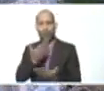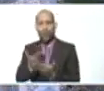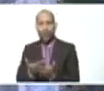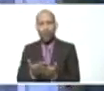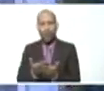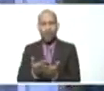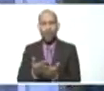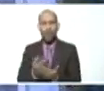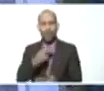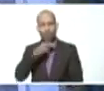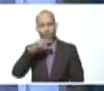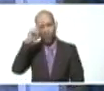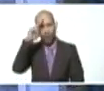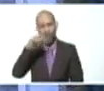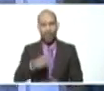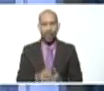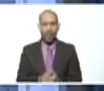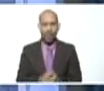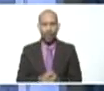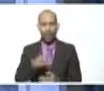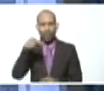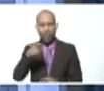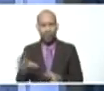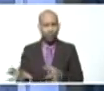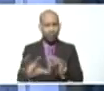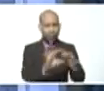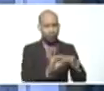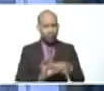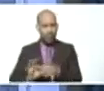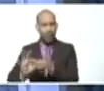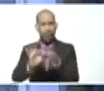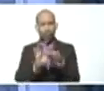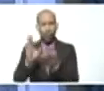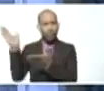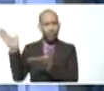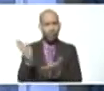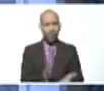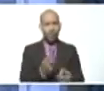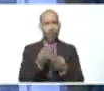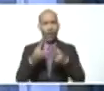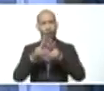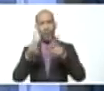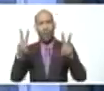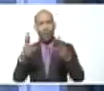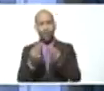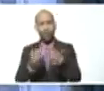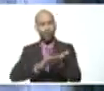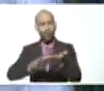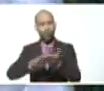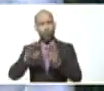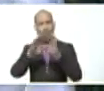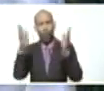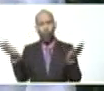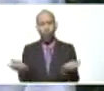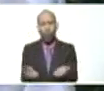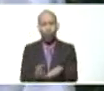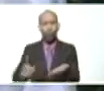Padre, que esta víctima de reconciliación traiga la paz y la salvación al mundo